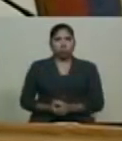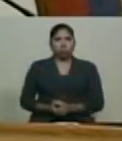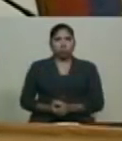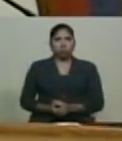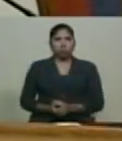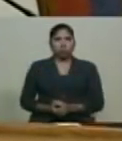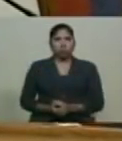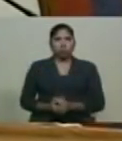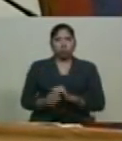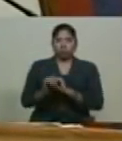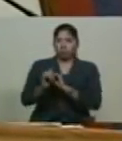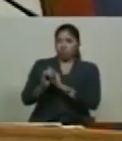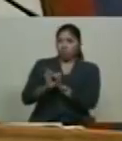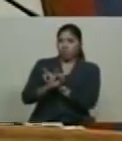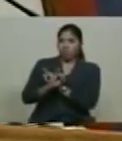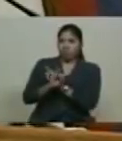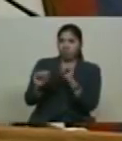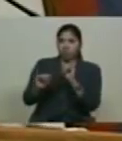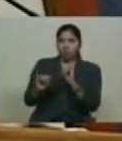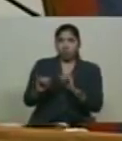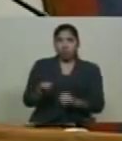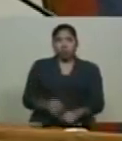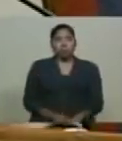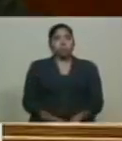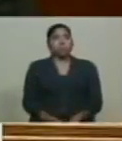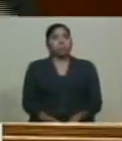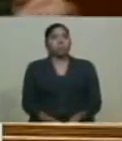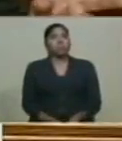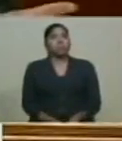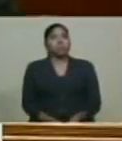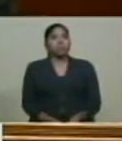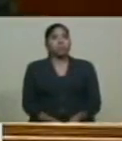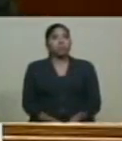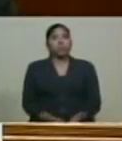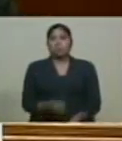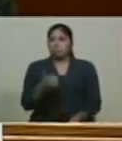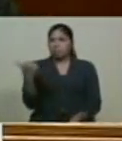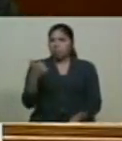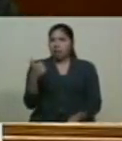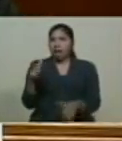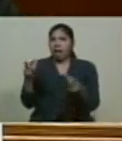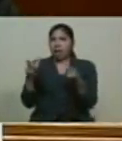totalidad. Fíjense lo siguiente, ¿no? Esa reunión que